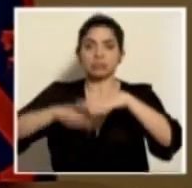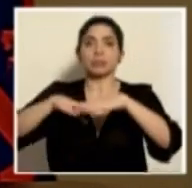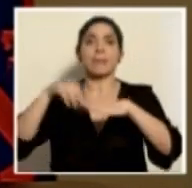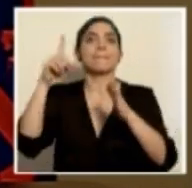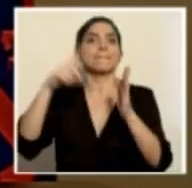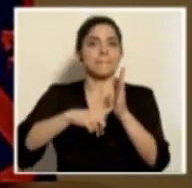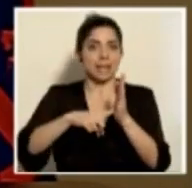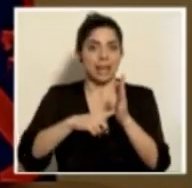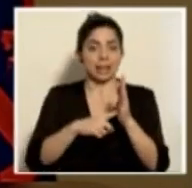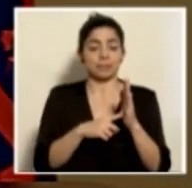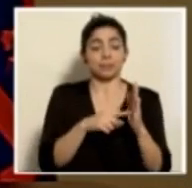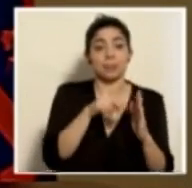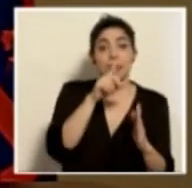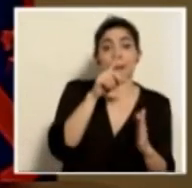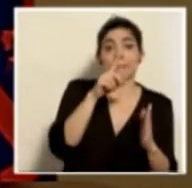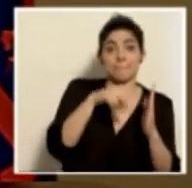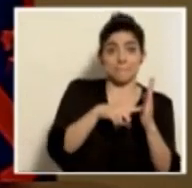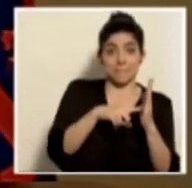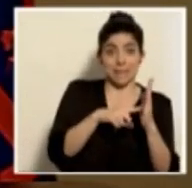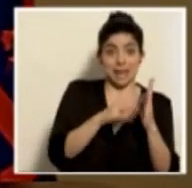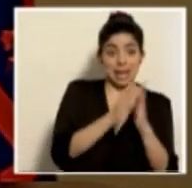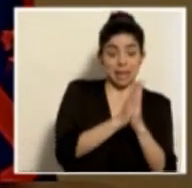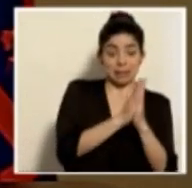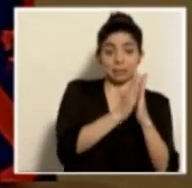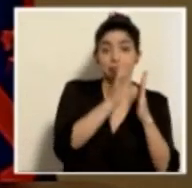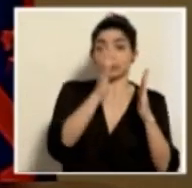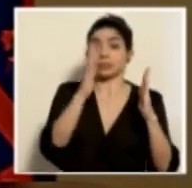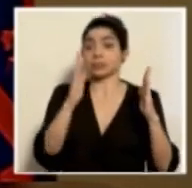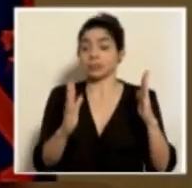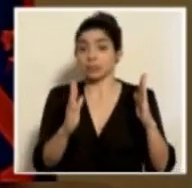Luego, para llegar a la segundos